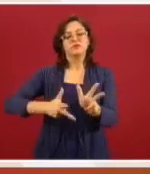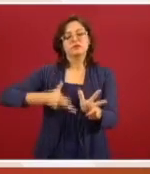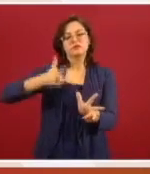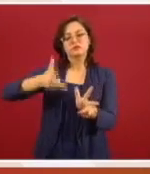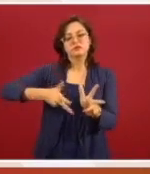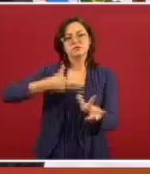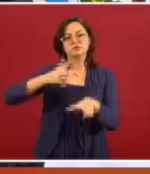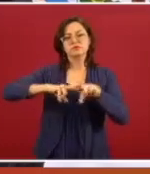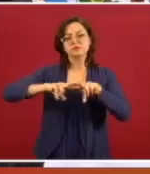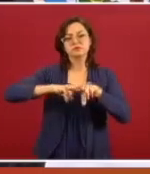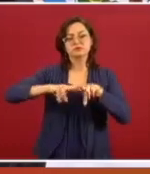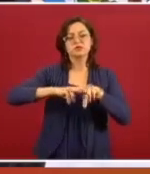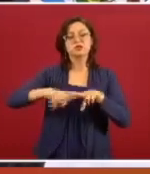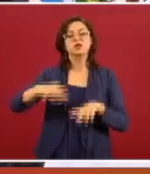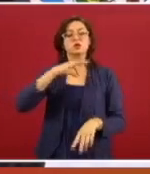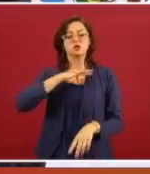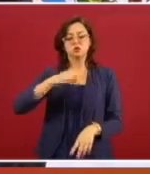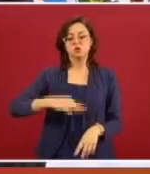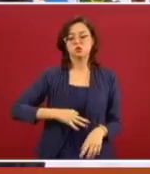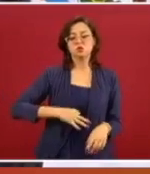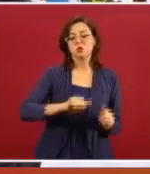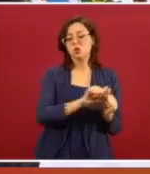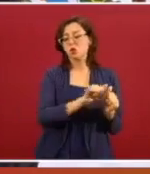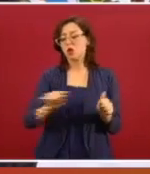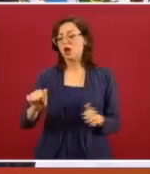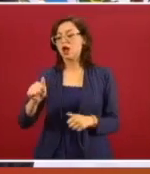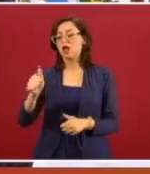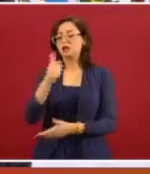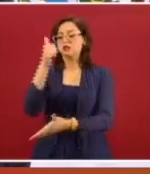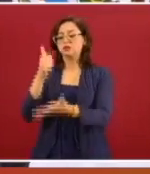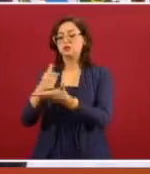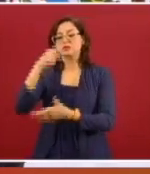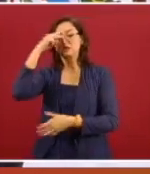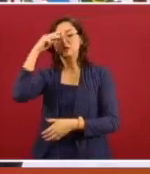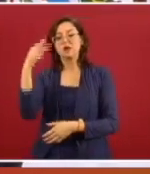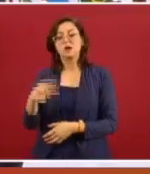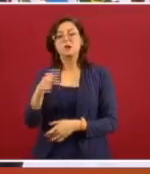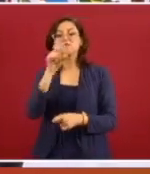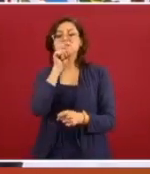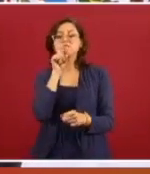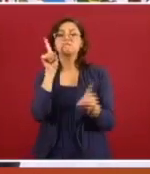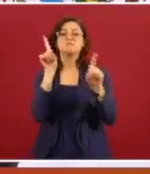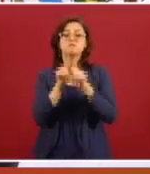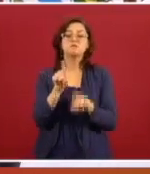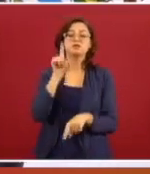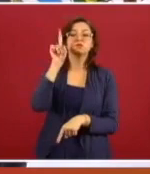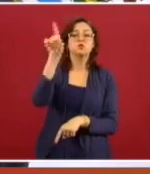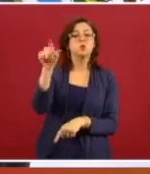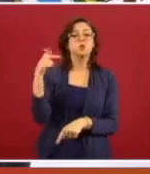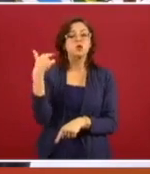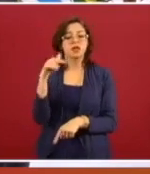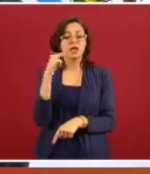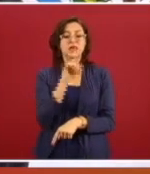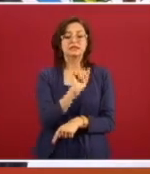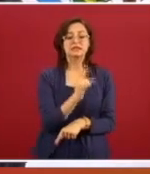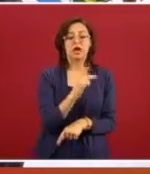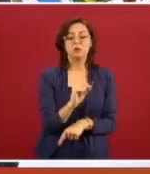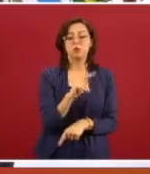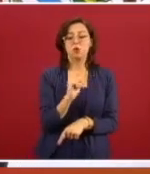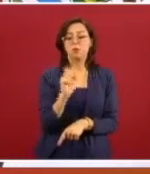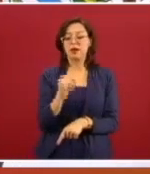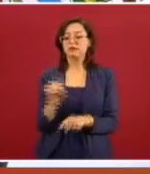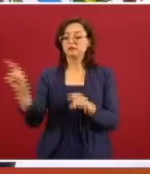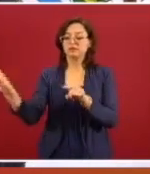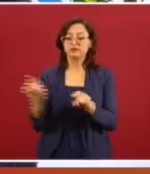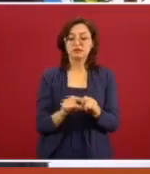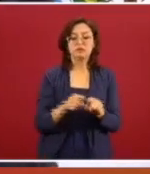México, y ya se terminó la línea 3 de Zapopan a Guadalajara. No se